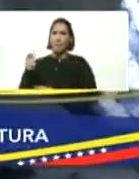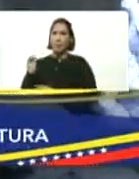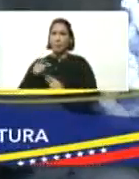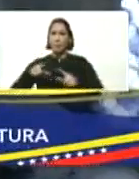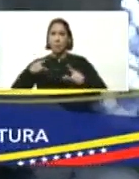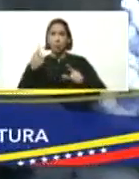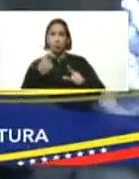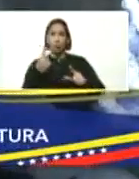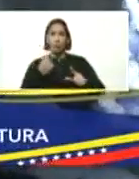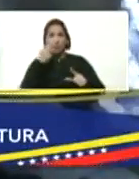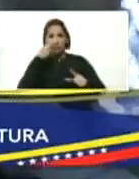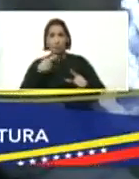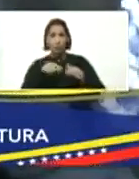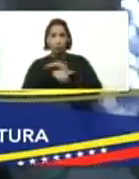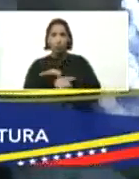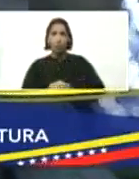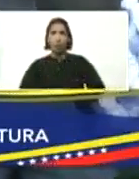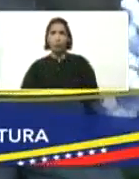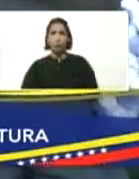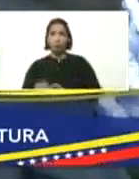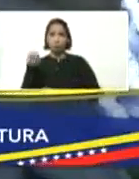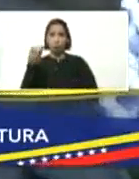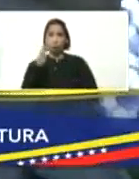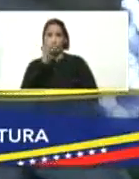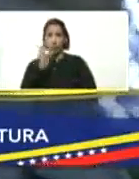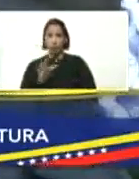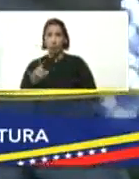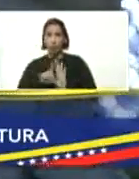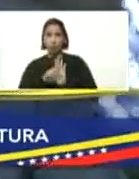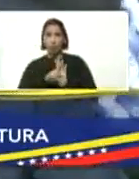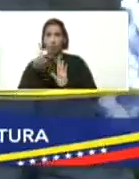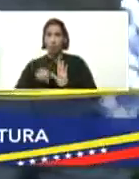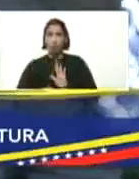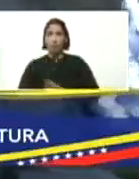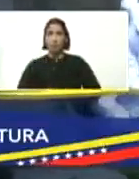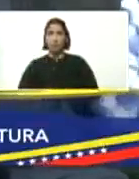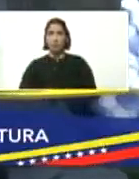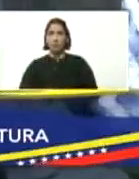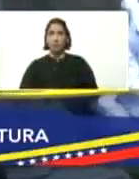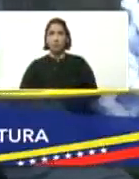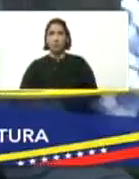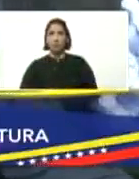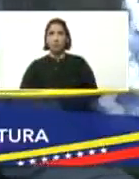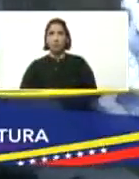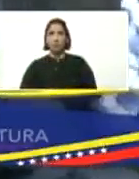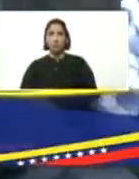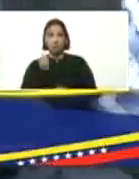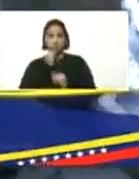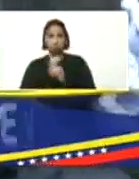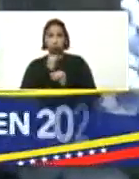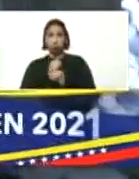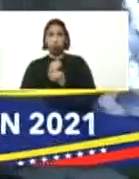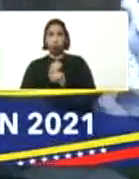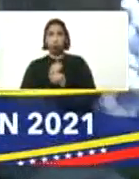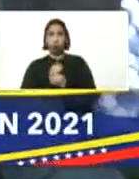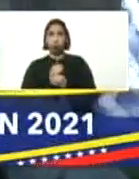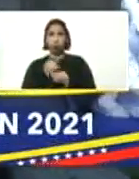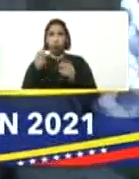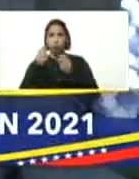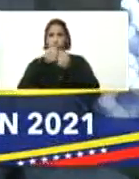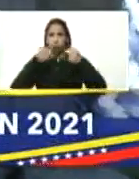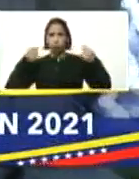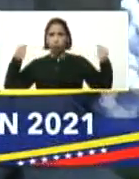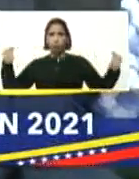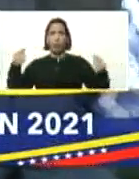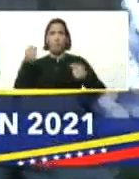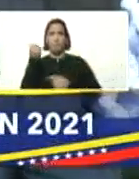haciendo no solamente dentro del recinto del Palacio Federal Legislativo, sino que los portales, los ventanales del